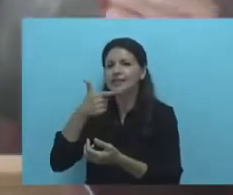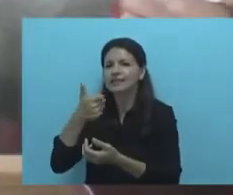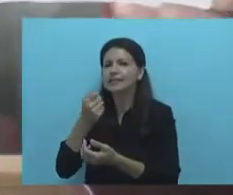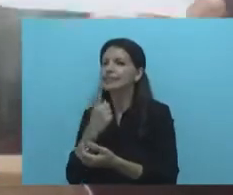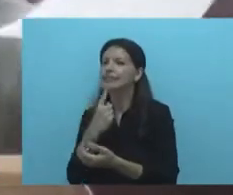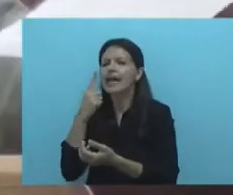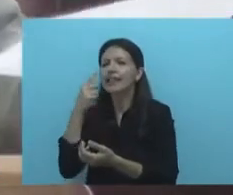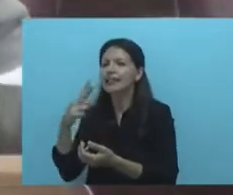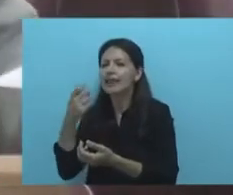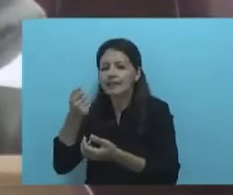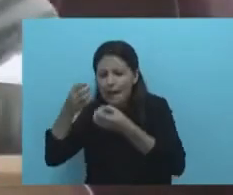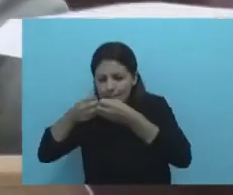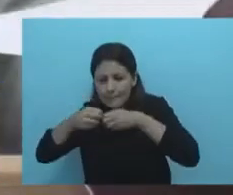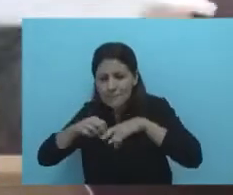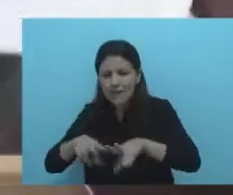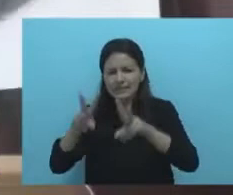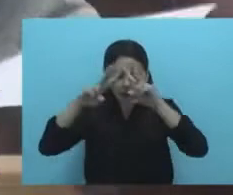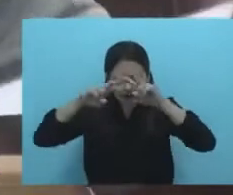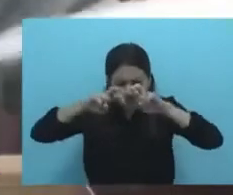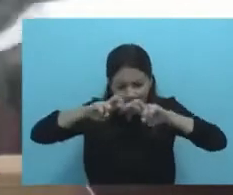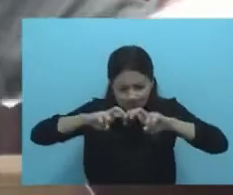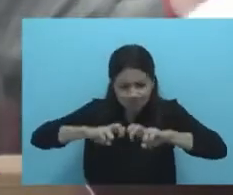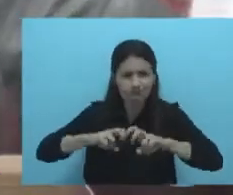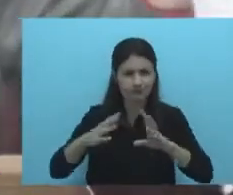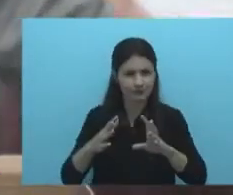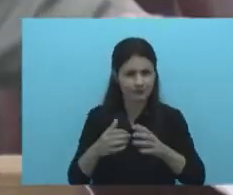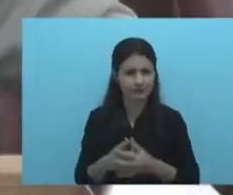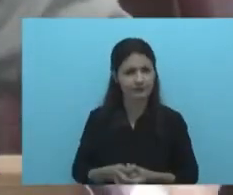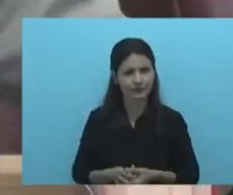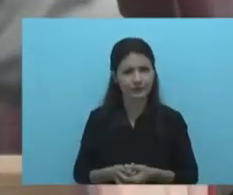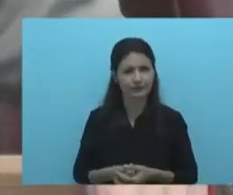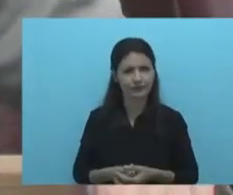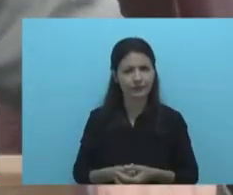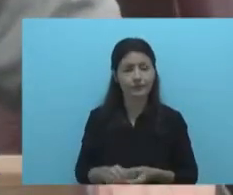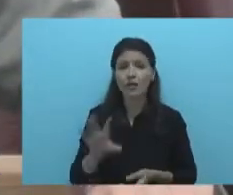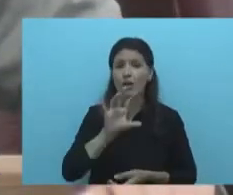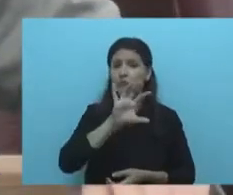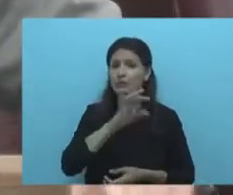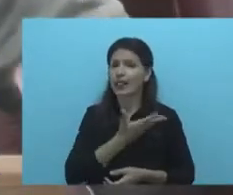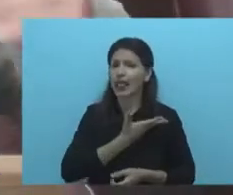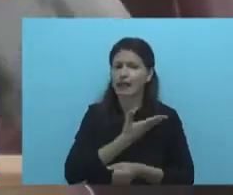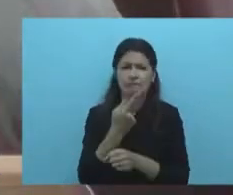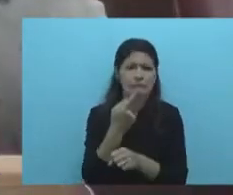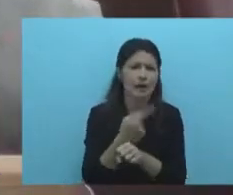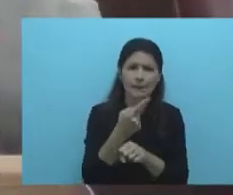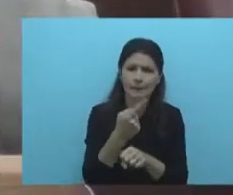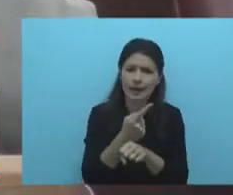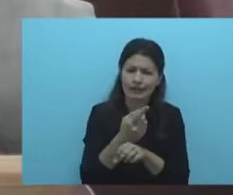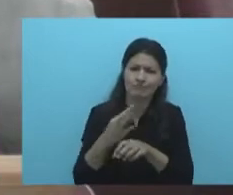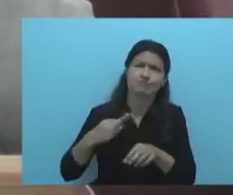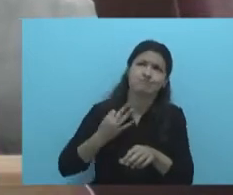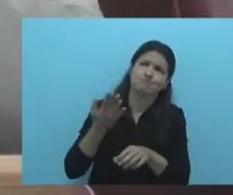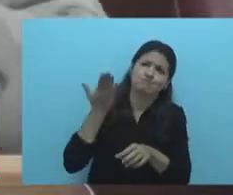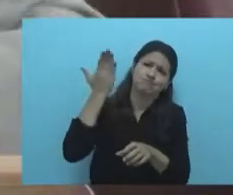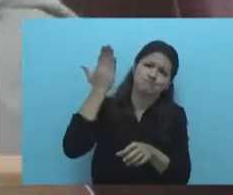materia de investigación. Pero Santa Fe fue la pionera, porque Santa Fe, ya en el año